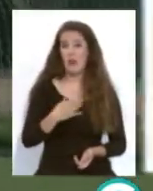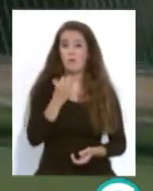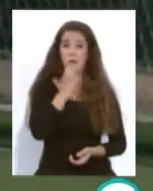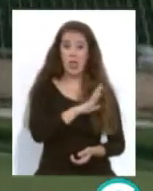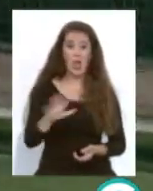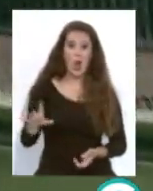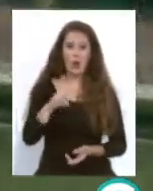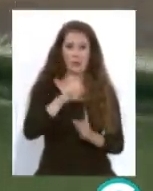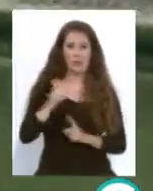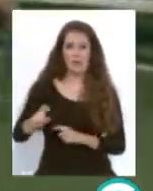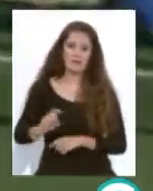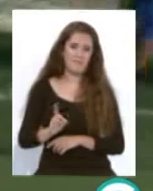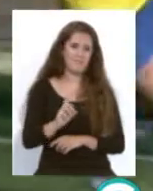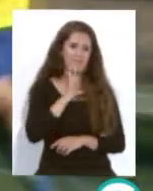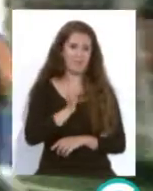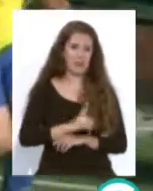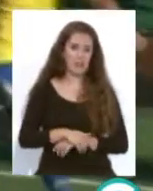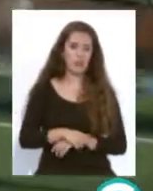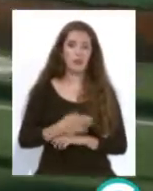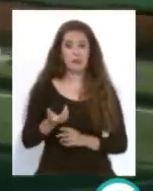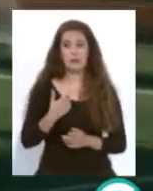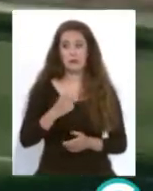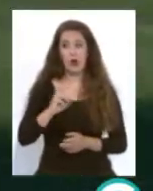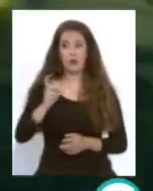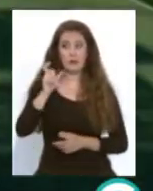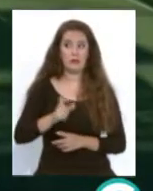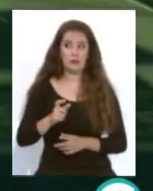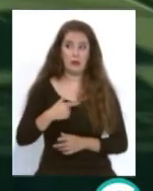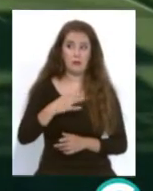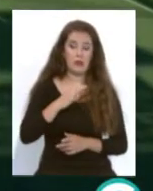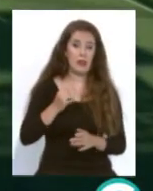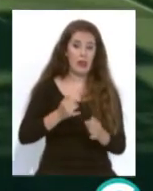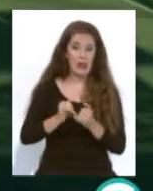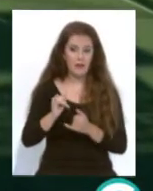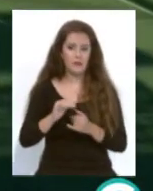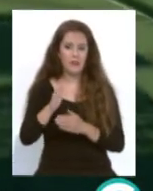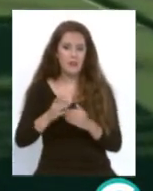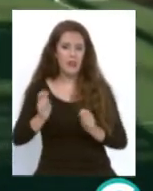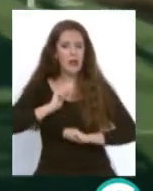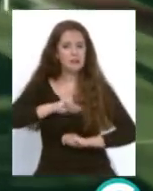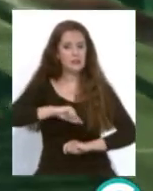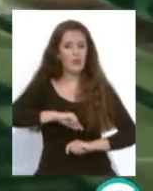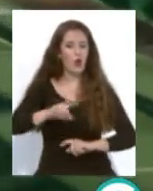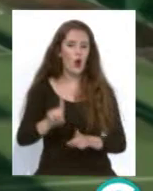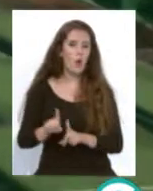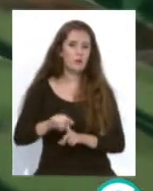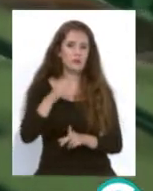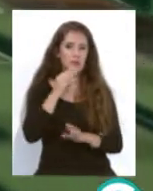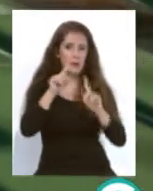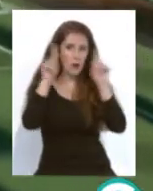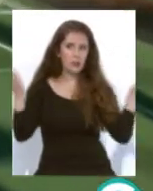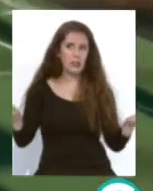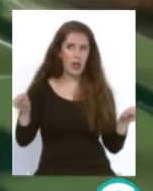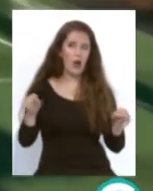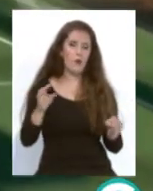Moisés que mete este gol de falta tira a los pocos minutos otro tiro desde fuera del área que pasa también rozando el larguero y te da la sensación de que como si le quedara la portería un poco